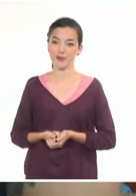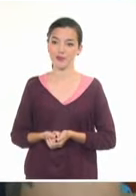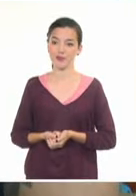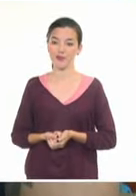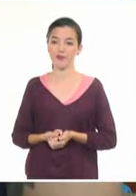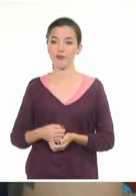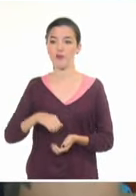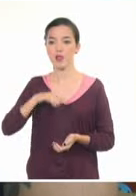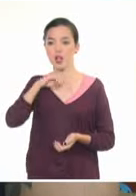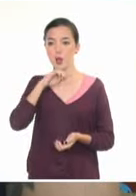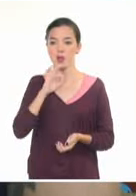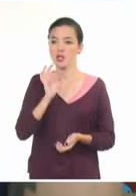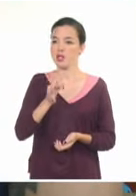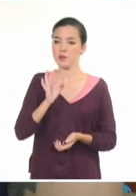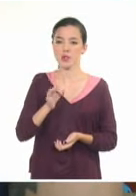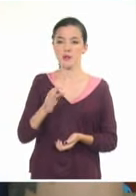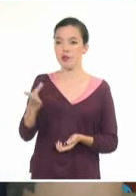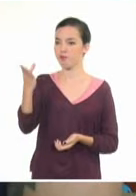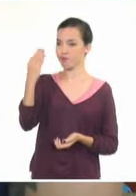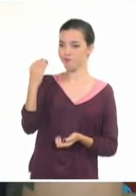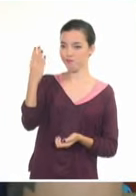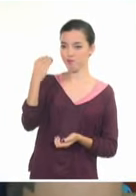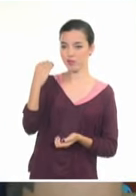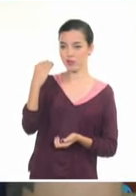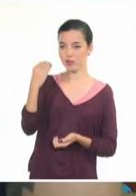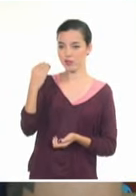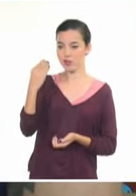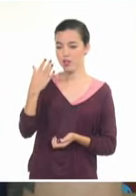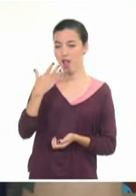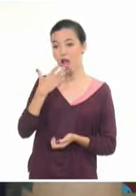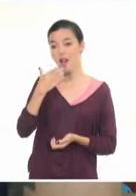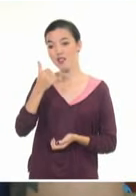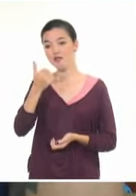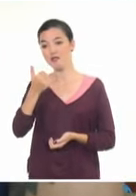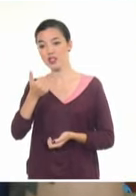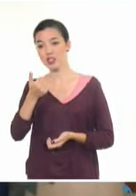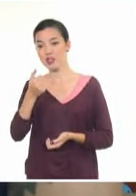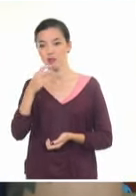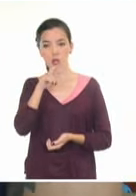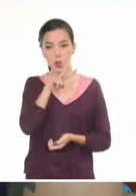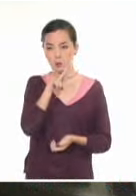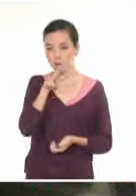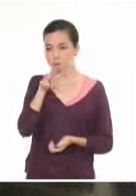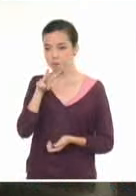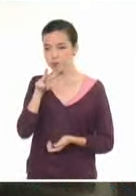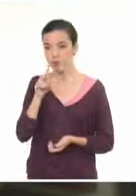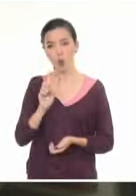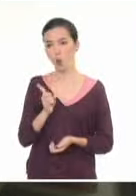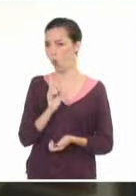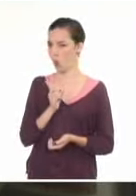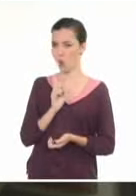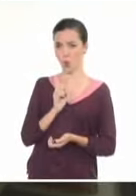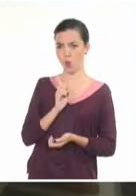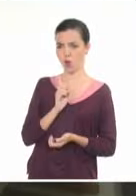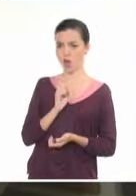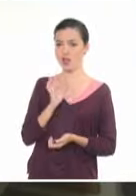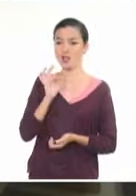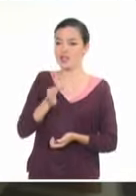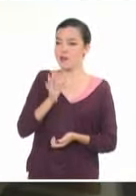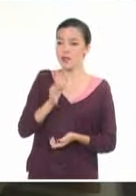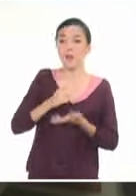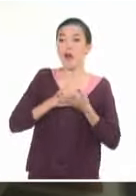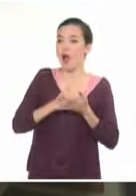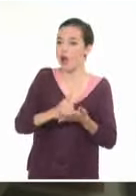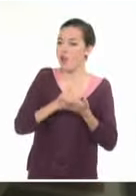diga, hay personas que dicen, cuando usted ve a una persona en el hoyo, déjela en el hoyo y no la saque. Decía que no, que ayudara a cambio de nada,